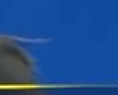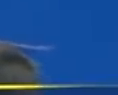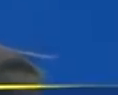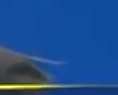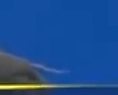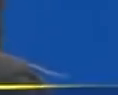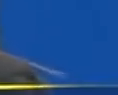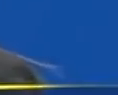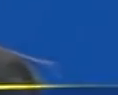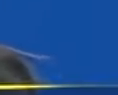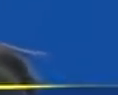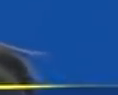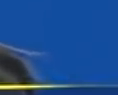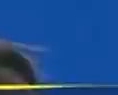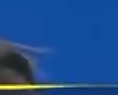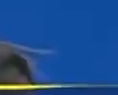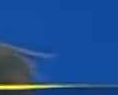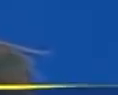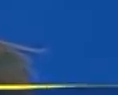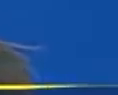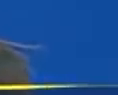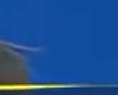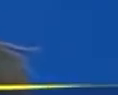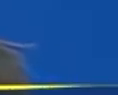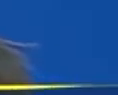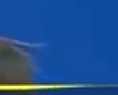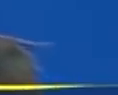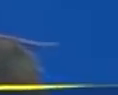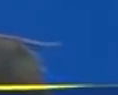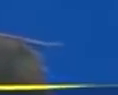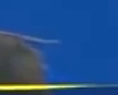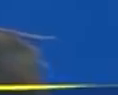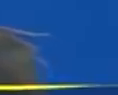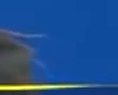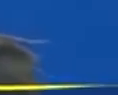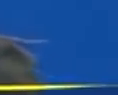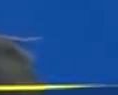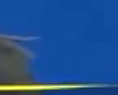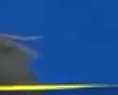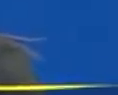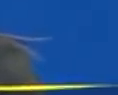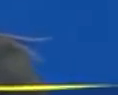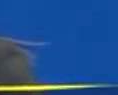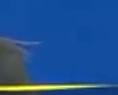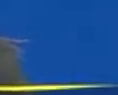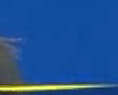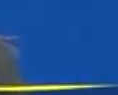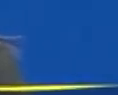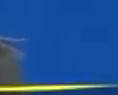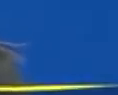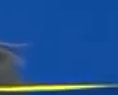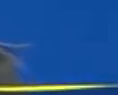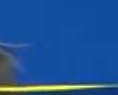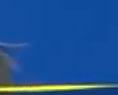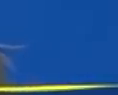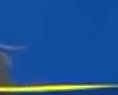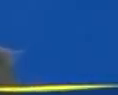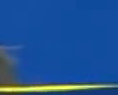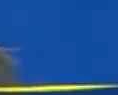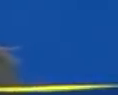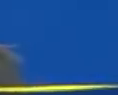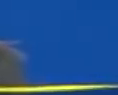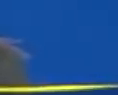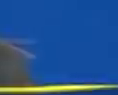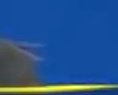día debidamente a las sanciones que realmente no son muy reconocidas en el mundo, pero también vivo en una región del mundo y